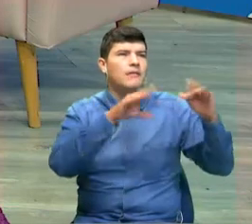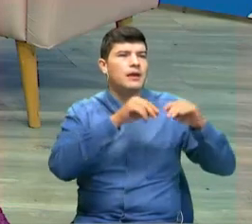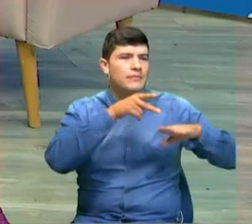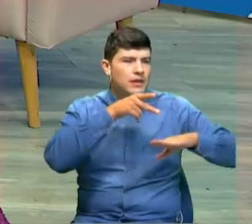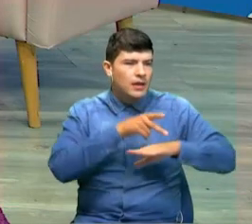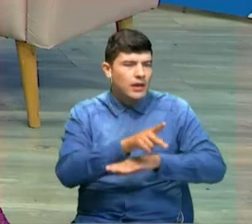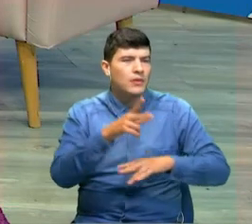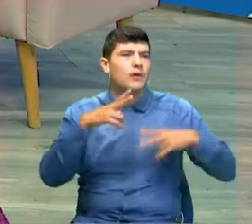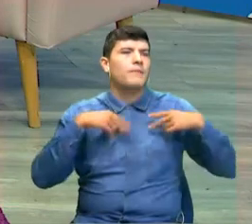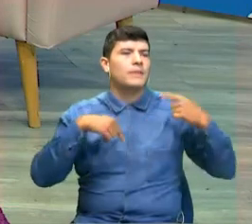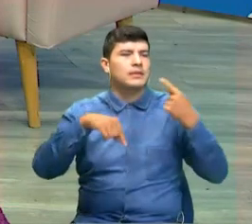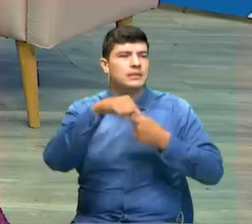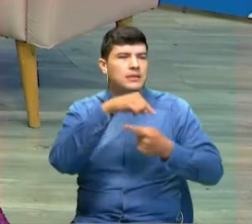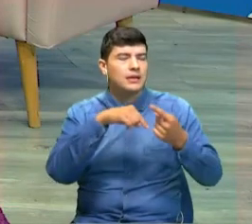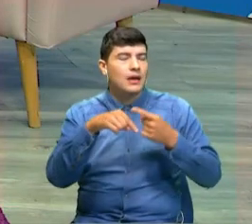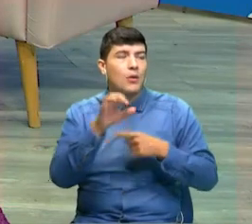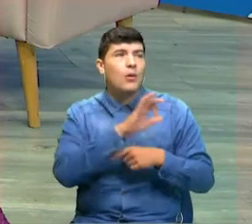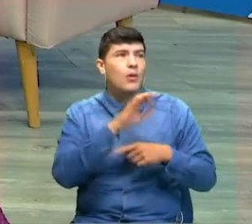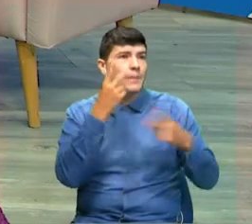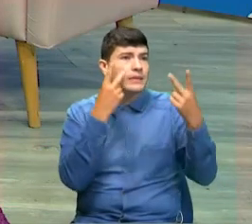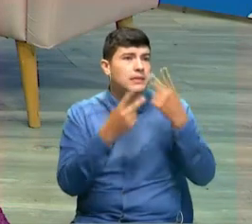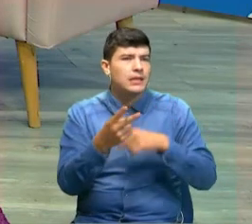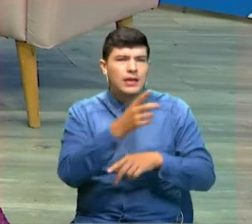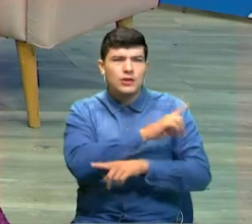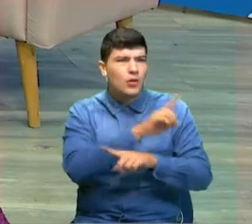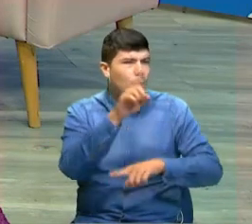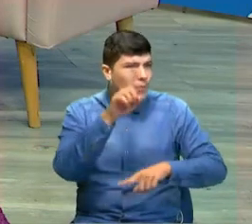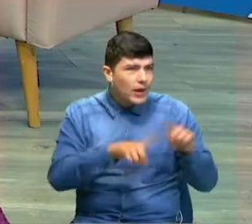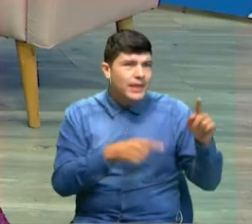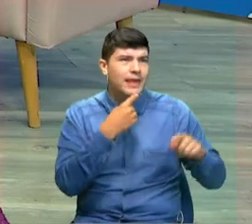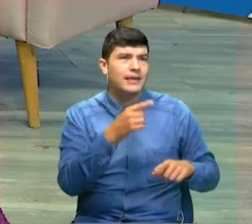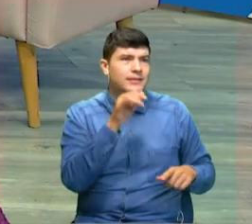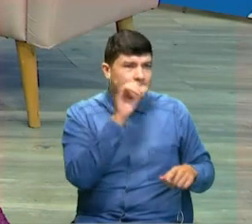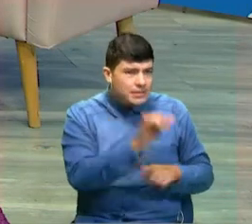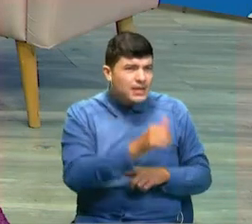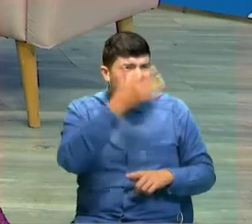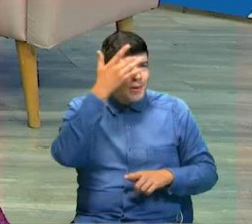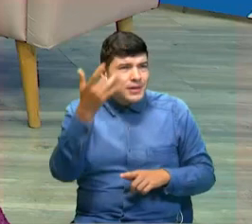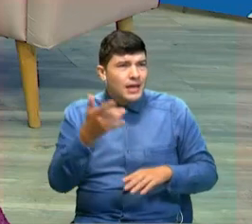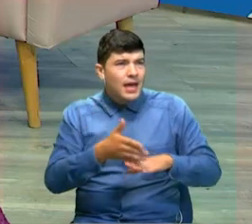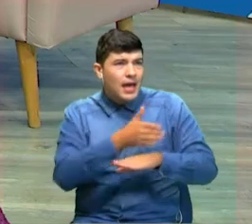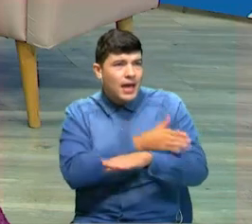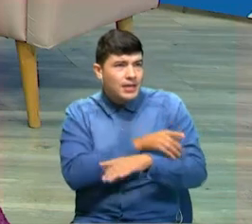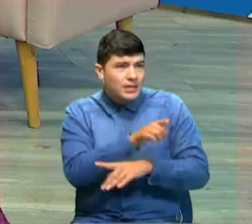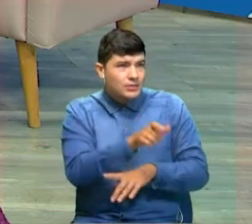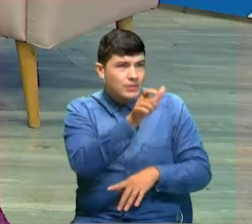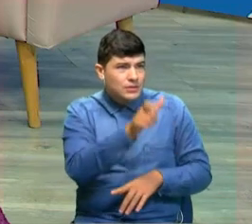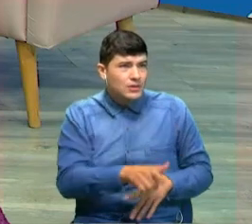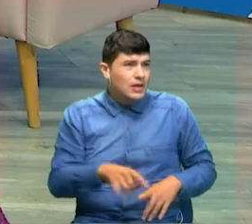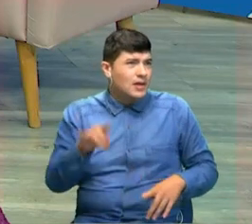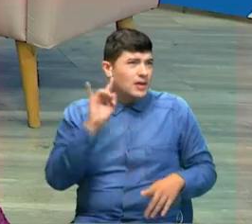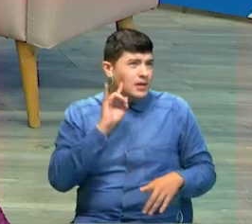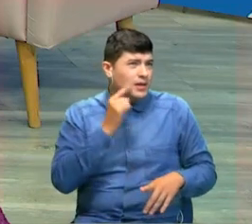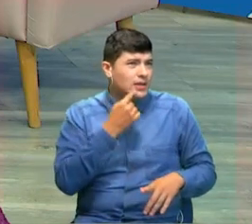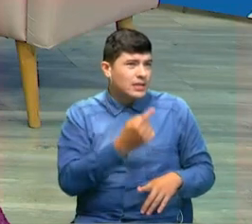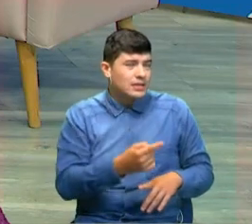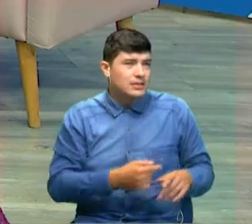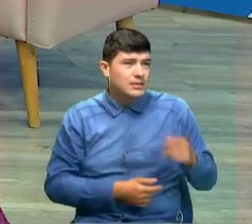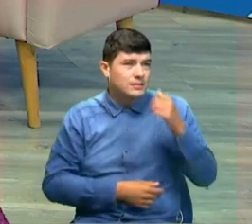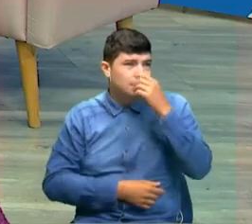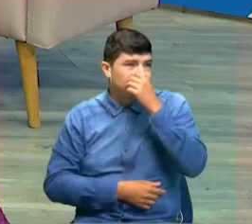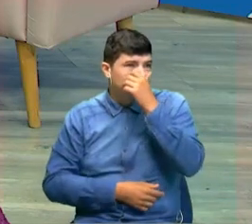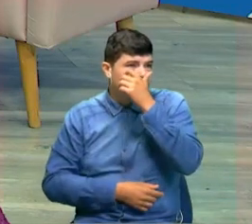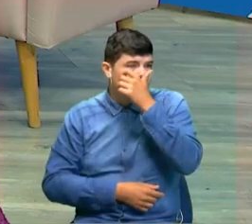de visitantes. Porque como lo decía precisamente el oyente, él